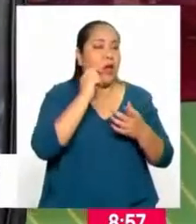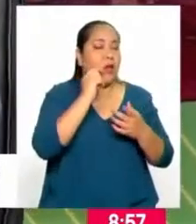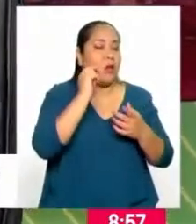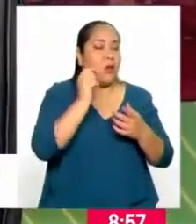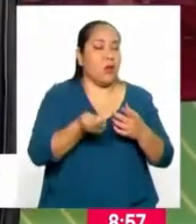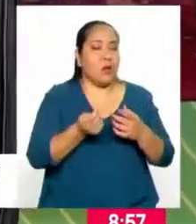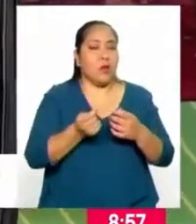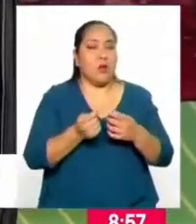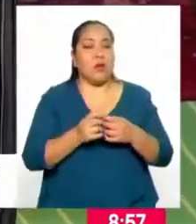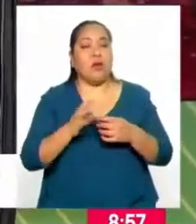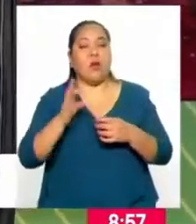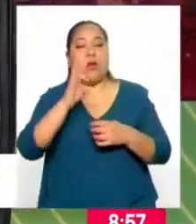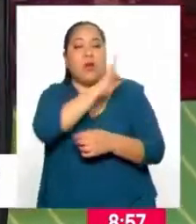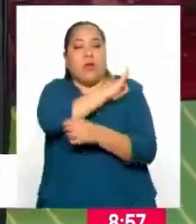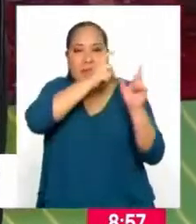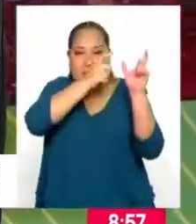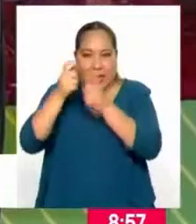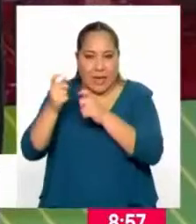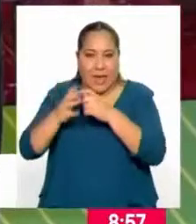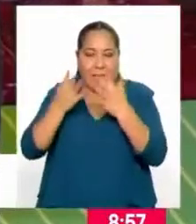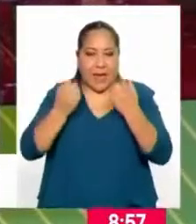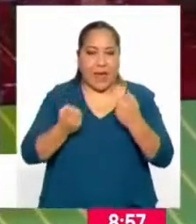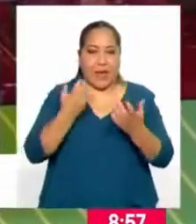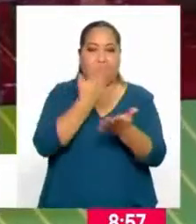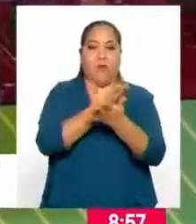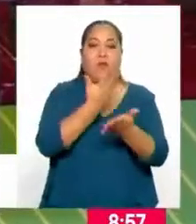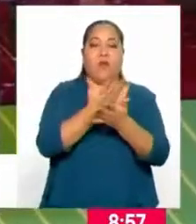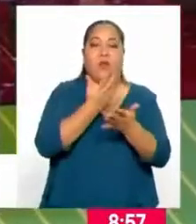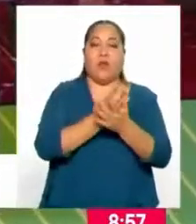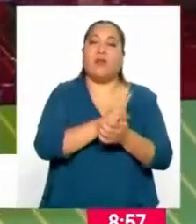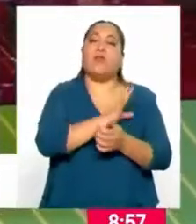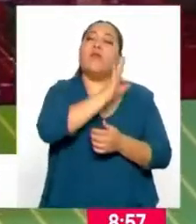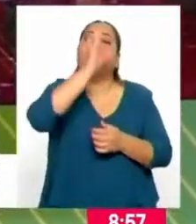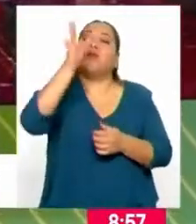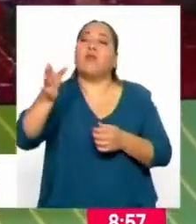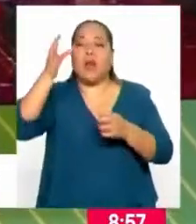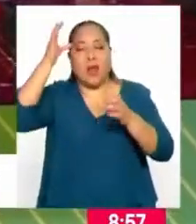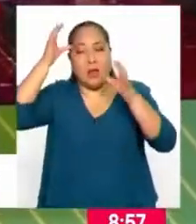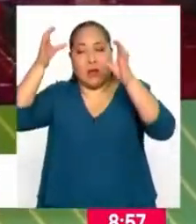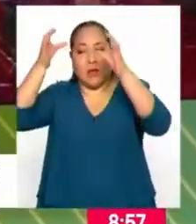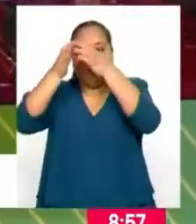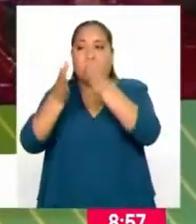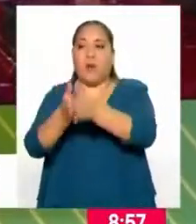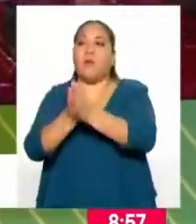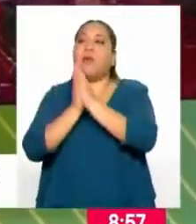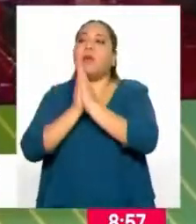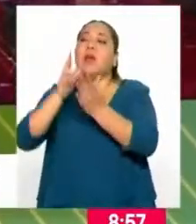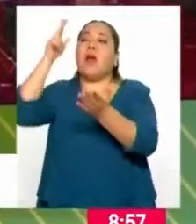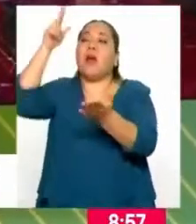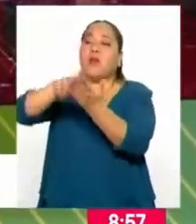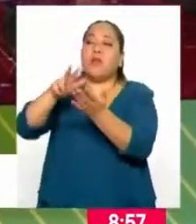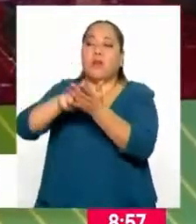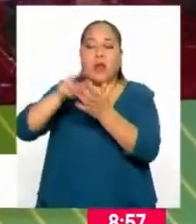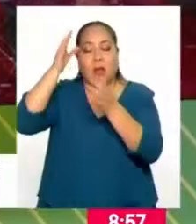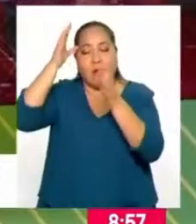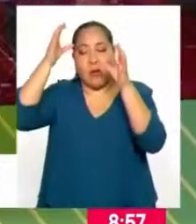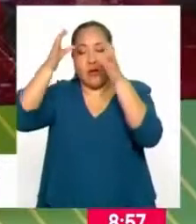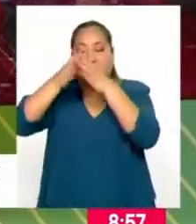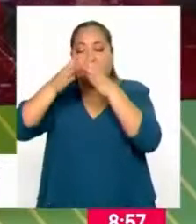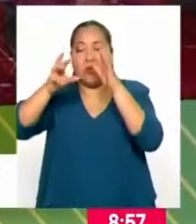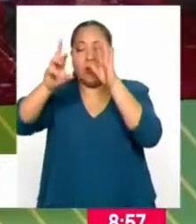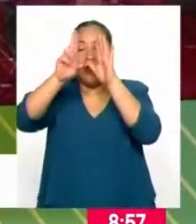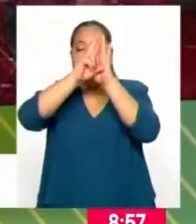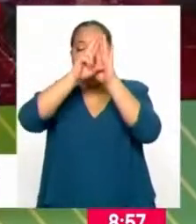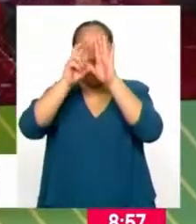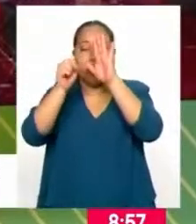cuando la Fiscalía pretende formalizar una investigación, le corre traslado al Congreso, le pide una autorización, el Congreso dicta una resolución